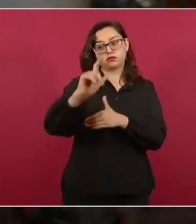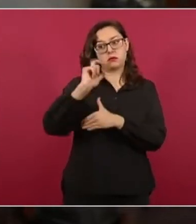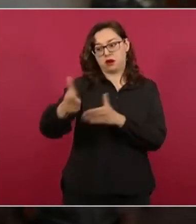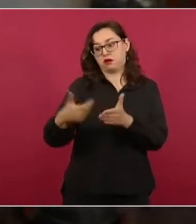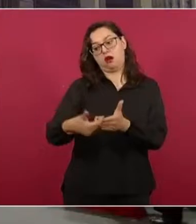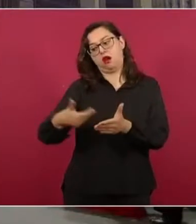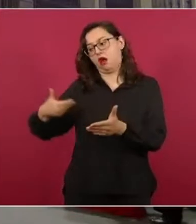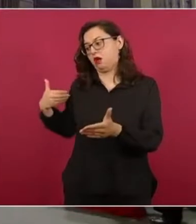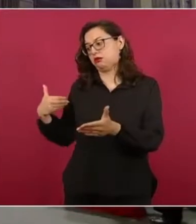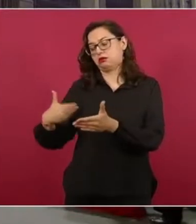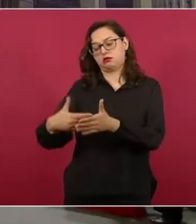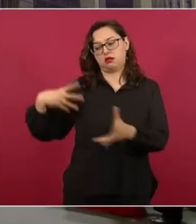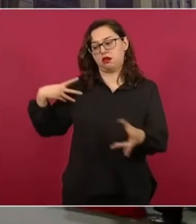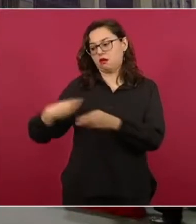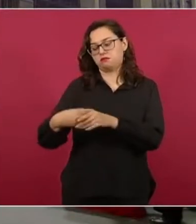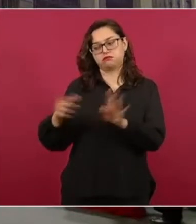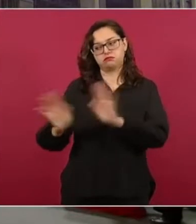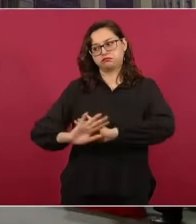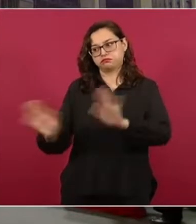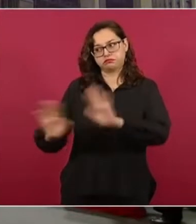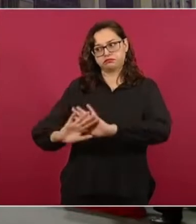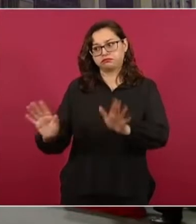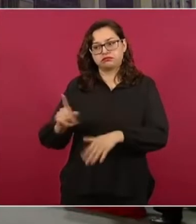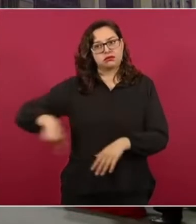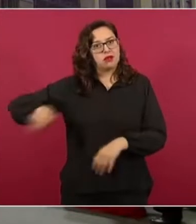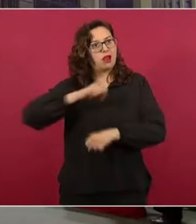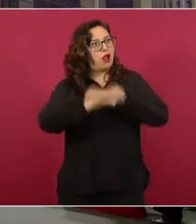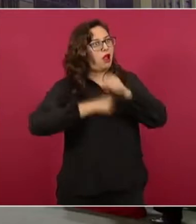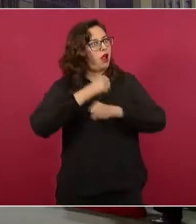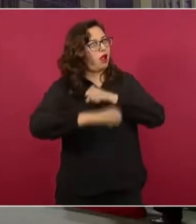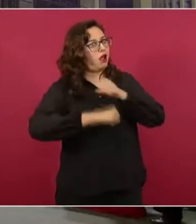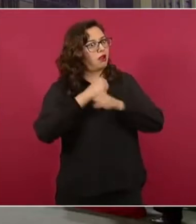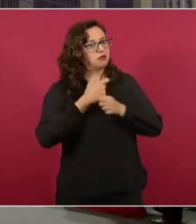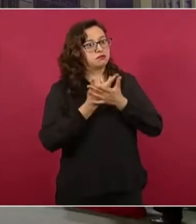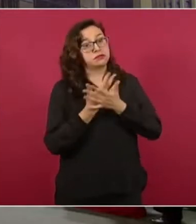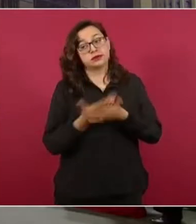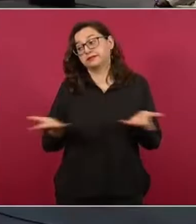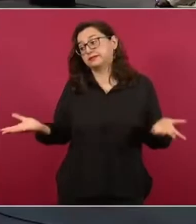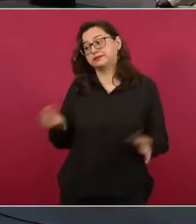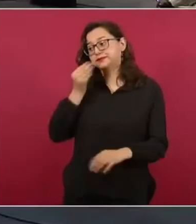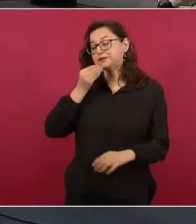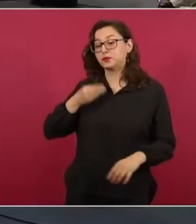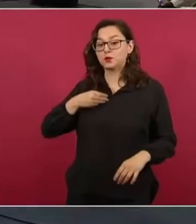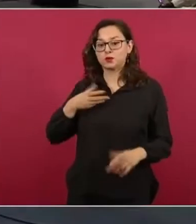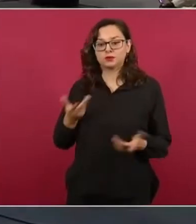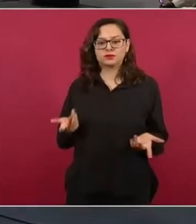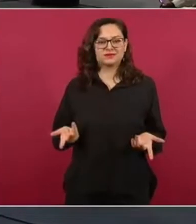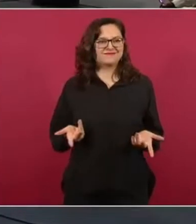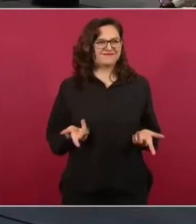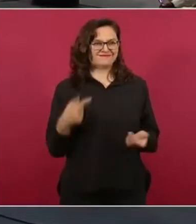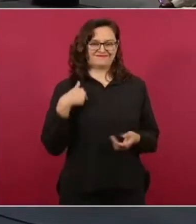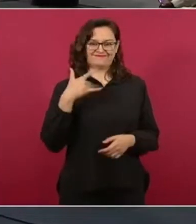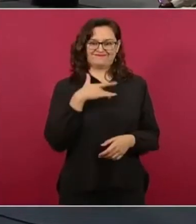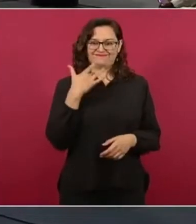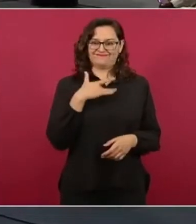adelante, a pesar de que tengan años esperando justicia. Y este planteamiento, presidente, creo yo que se